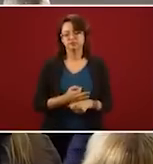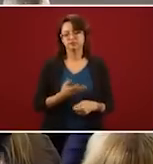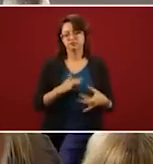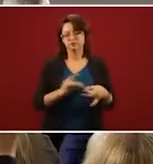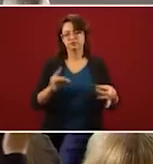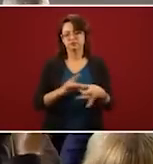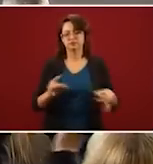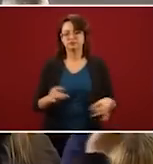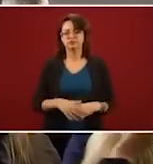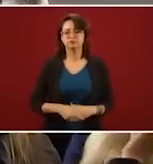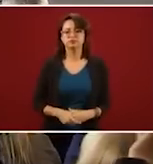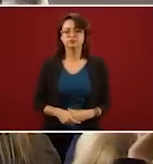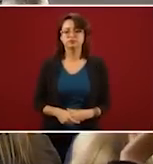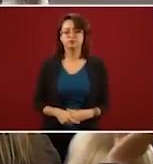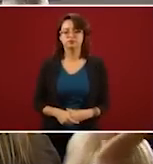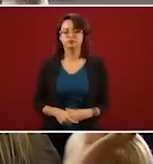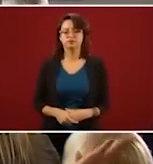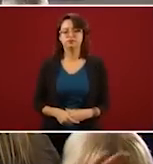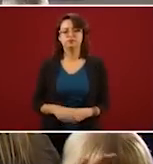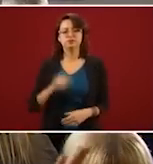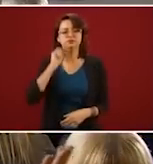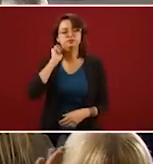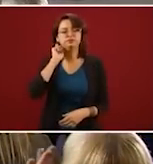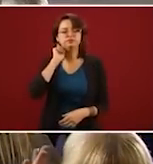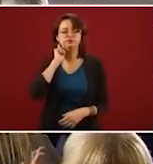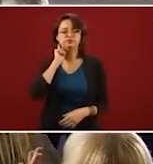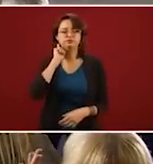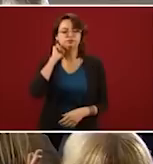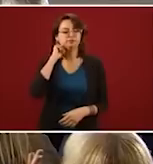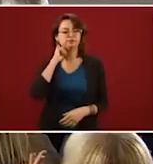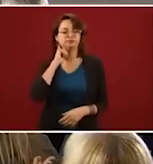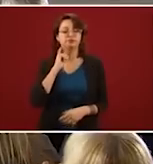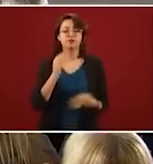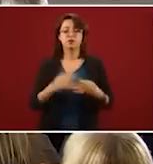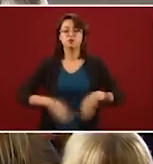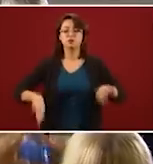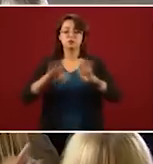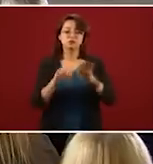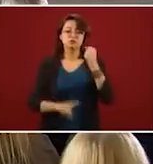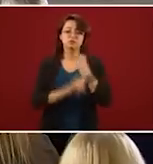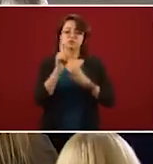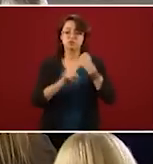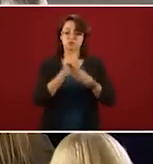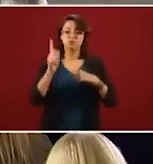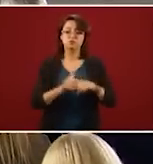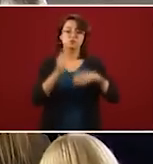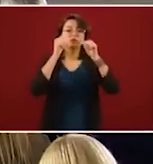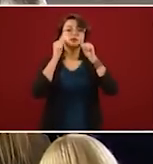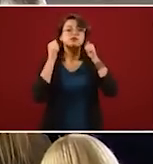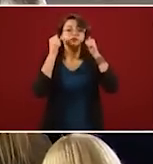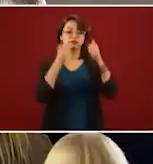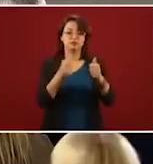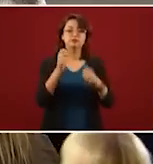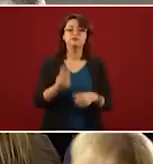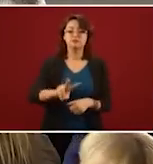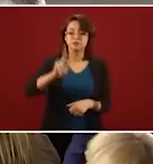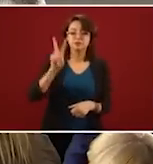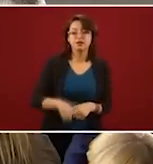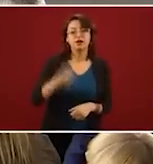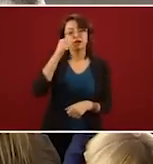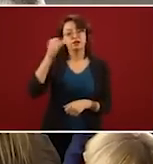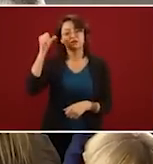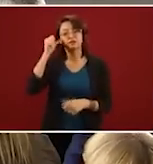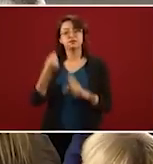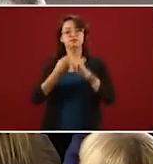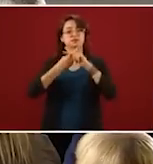bien. Lo importante, repito, es que se va a atender, se está atendiendo desde ayer